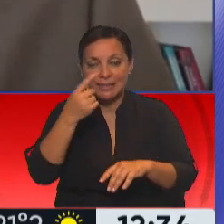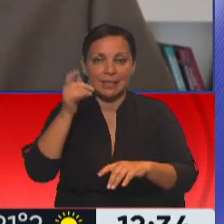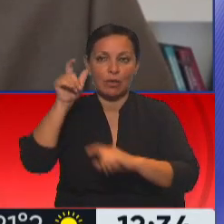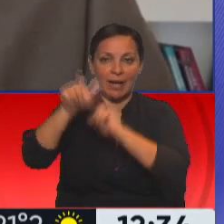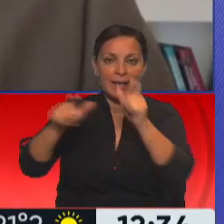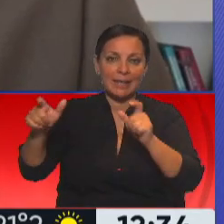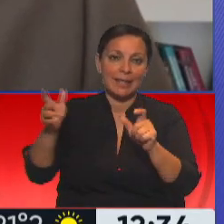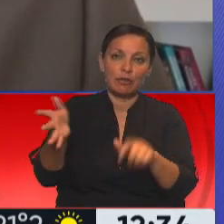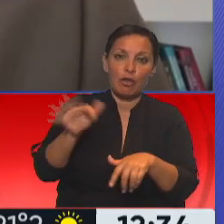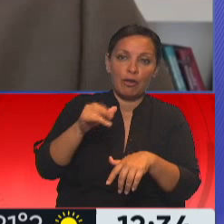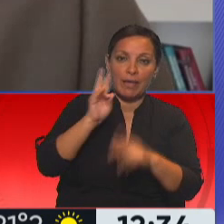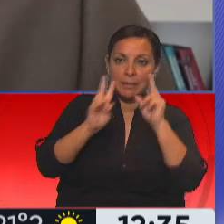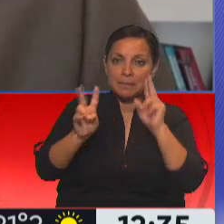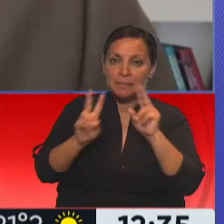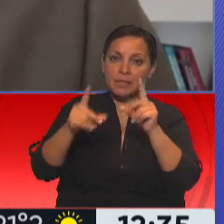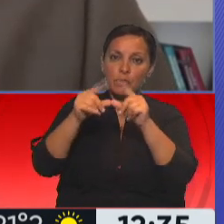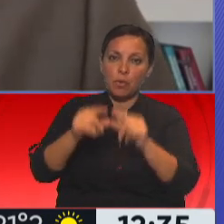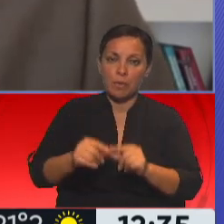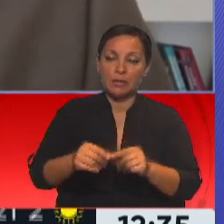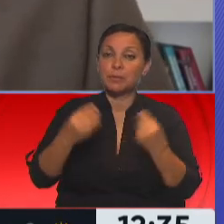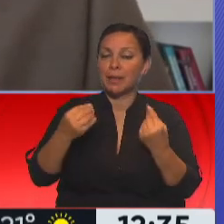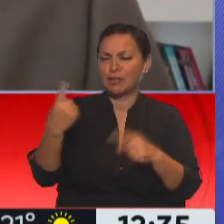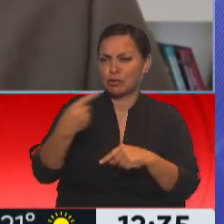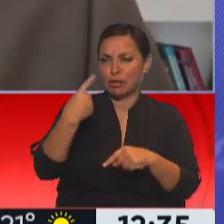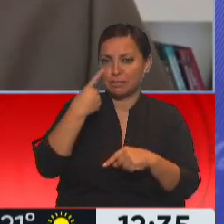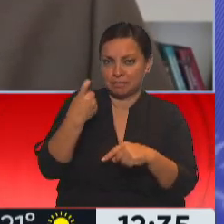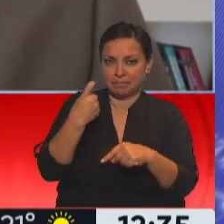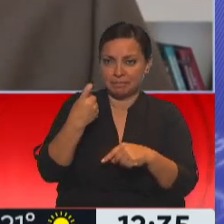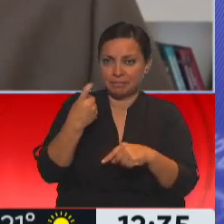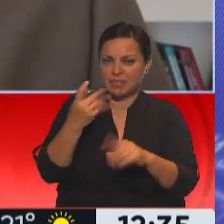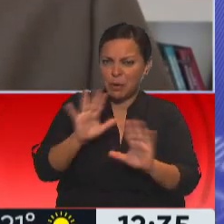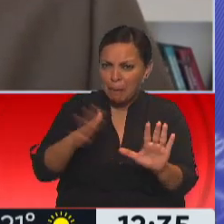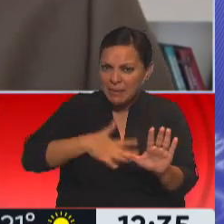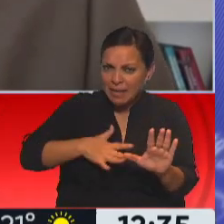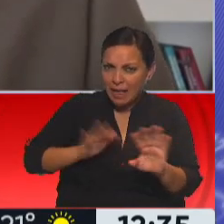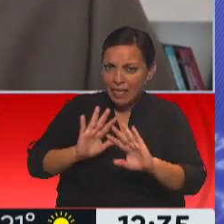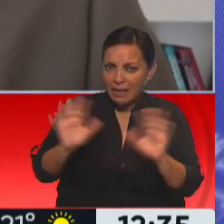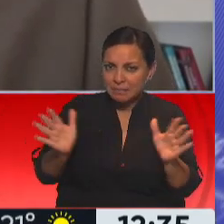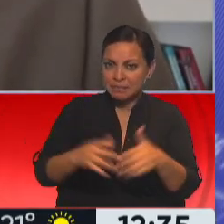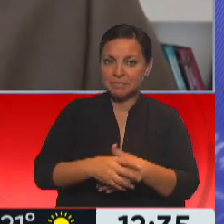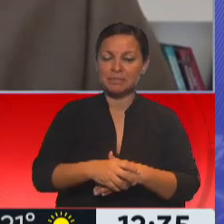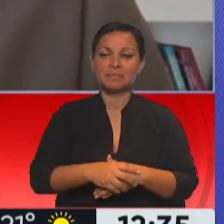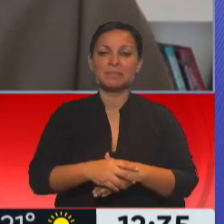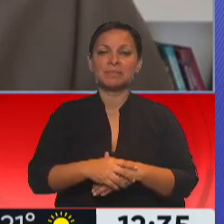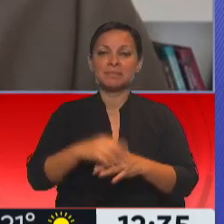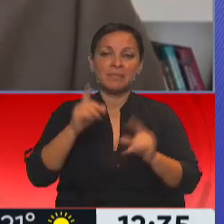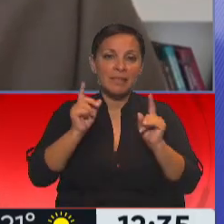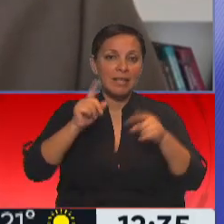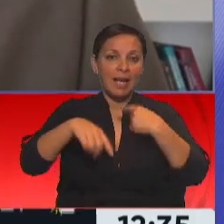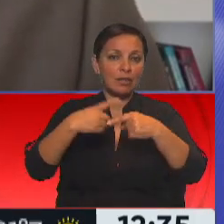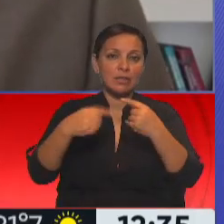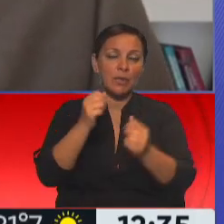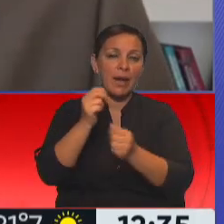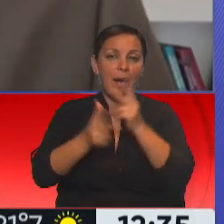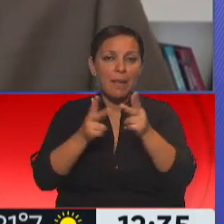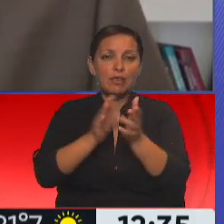los números todos los días, porque nosotros observamos que no iba a pasar nada, que íbamos a tener que íbamos a seguir hablando de dólar atrasado